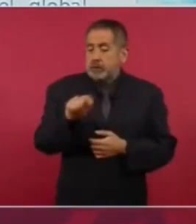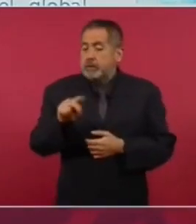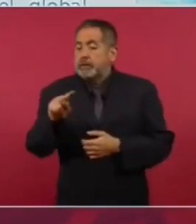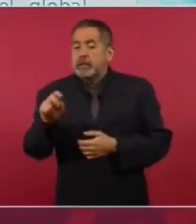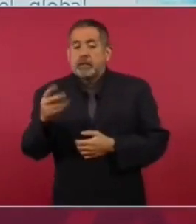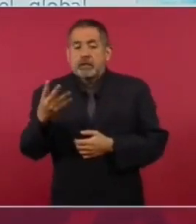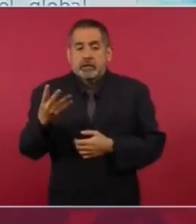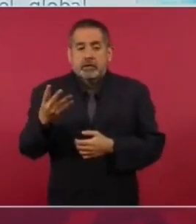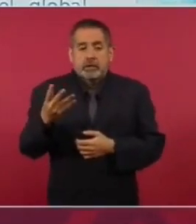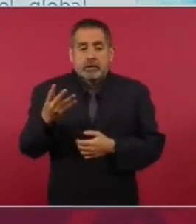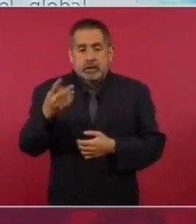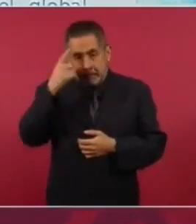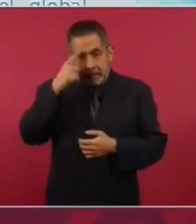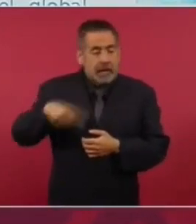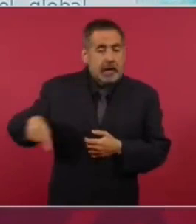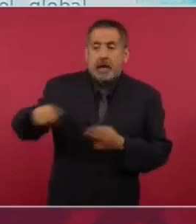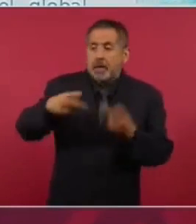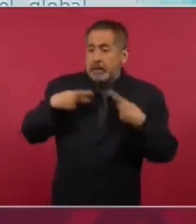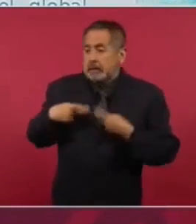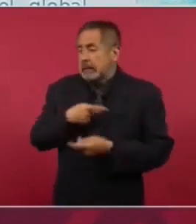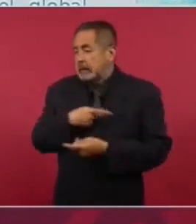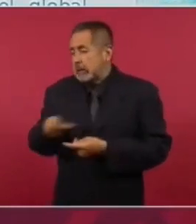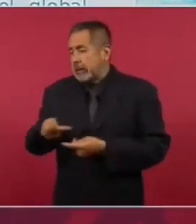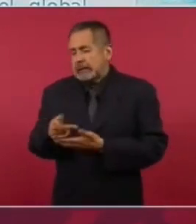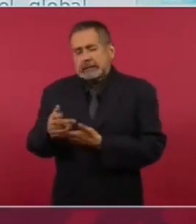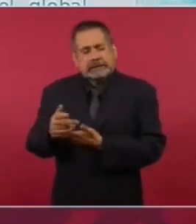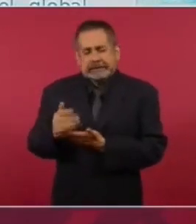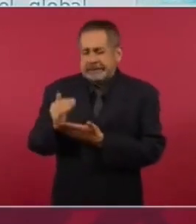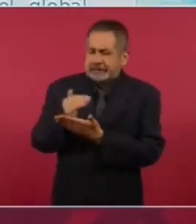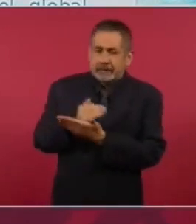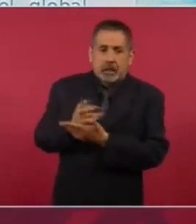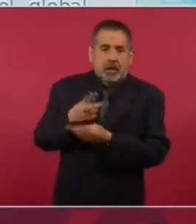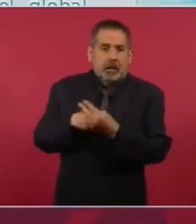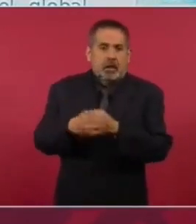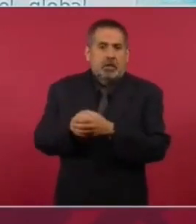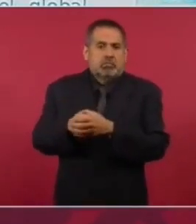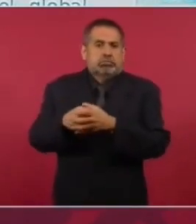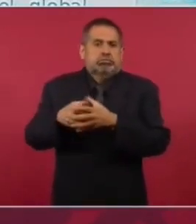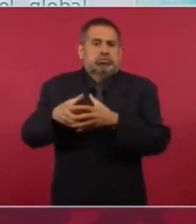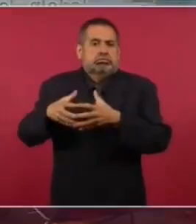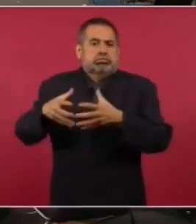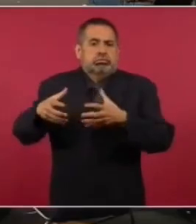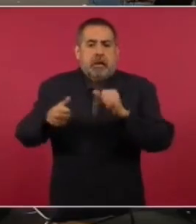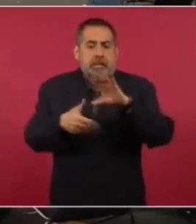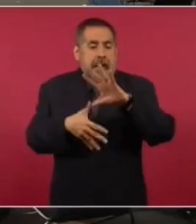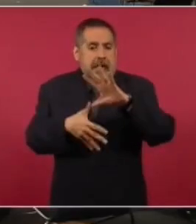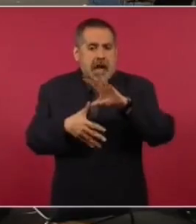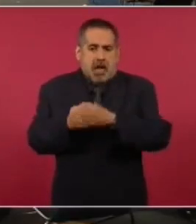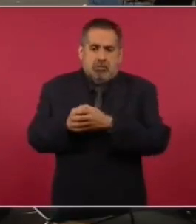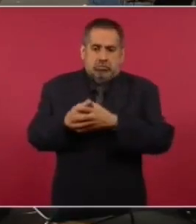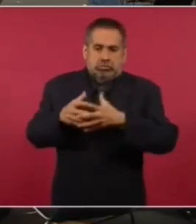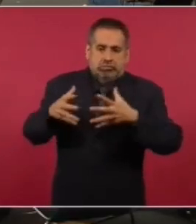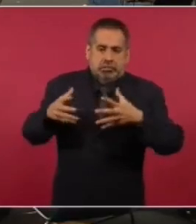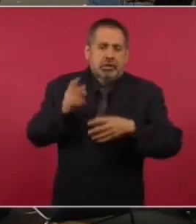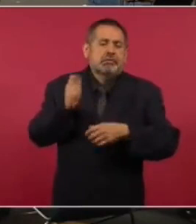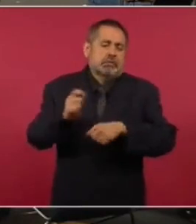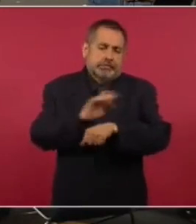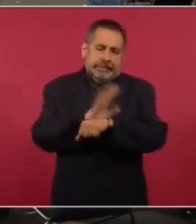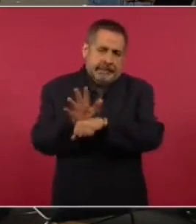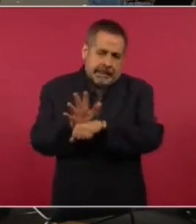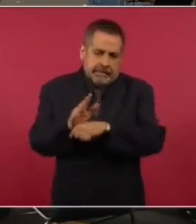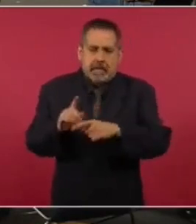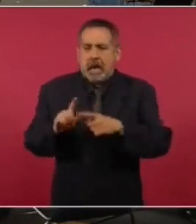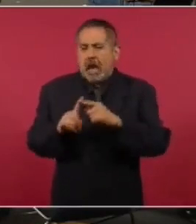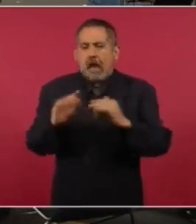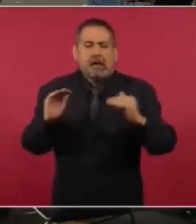2023-2024 para reducir la pobreza y la desigualdad que está creciendo en las Américas. ¿Por qué? Por el efecto de la pandemia, por